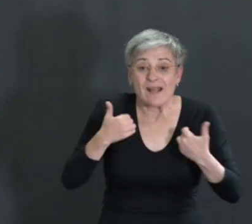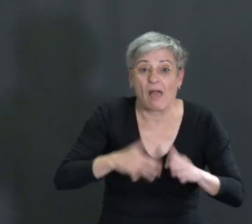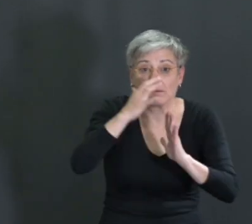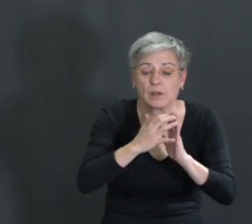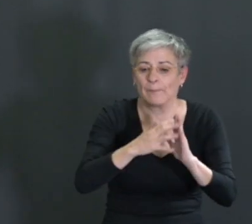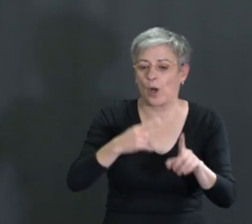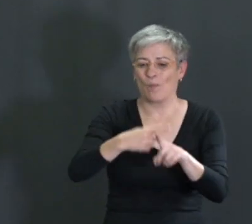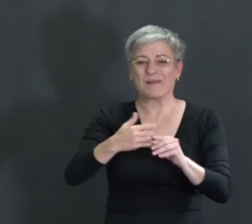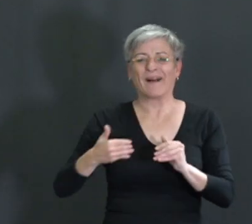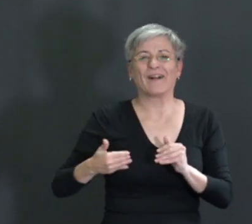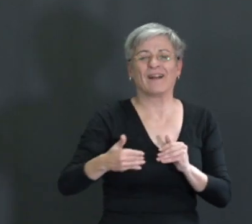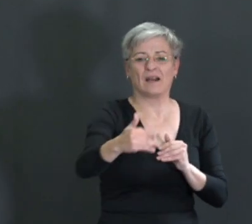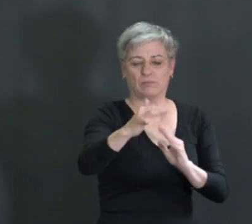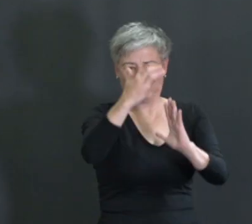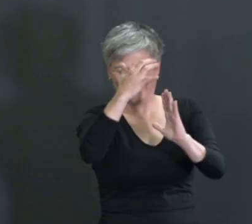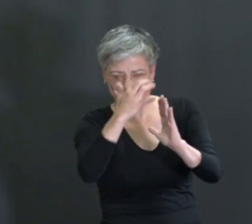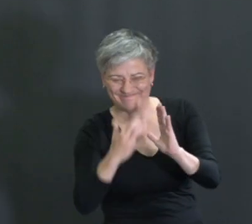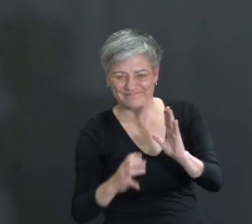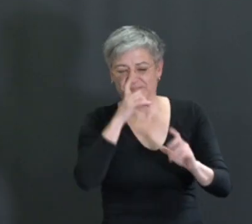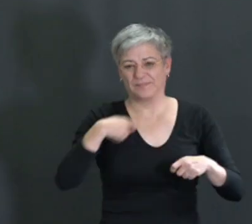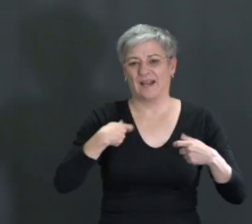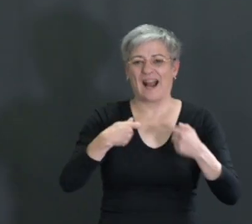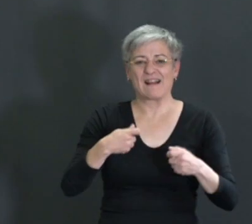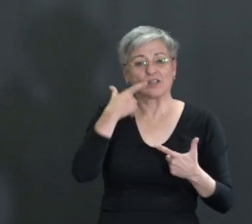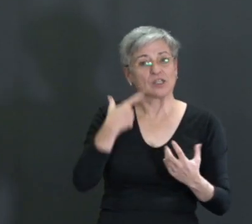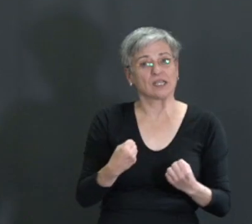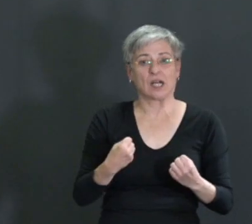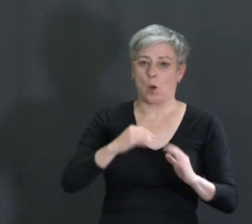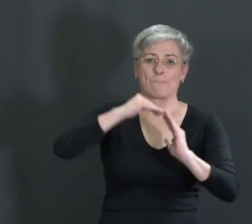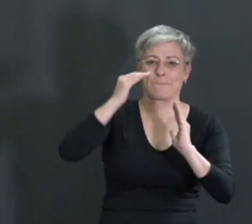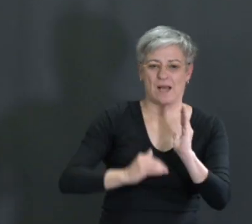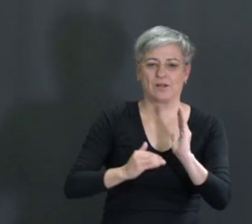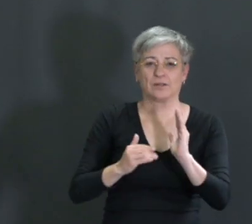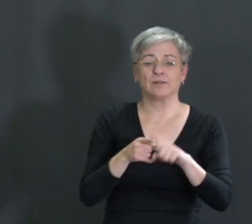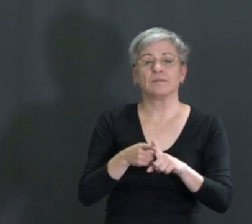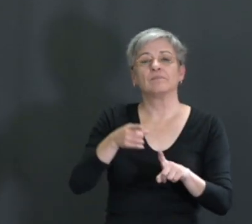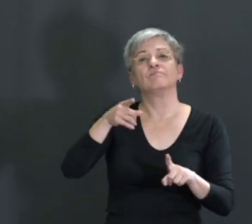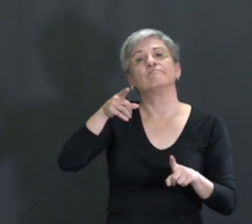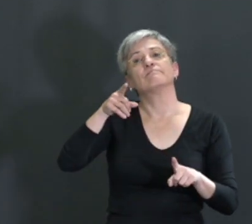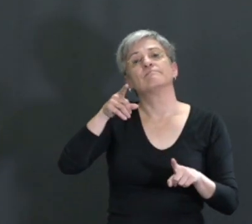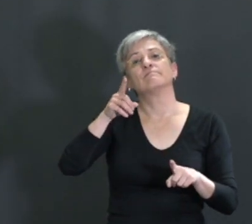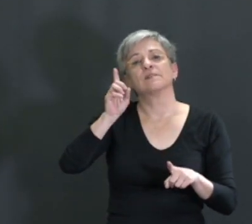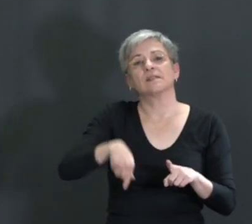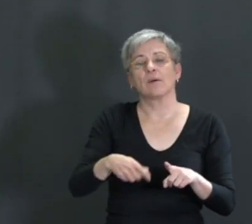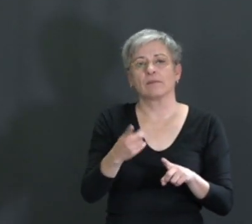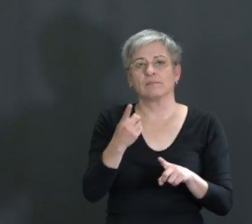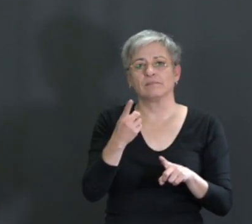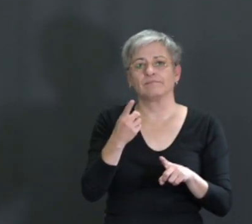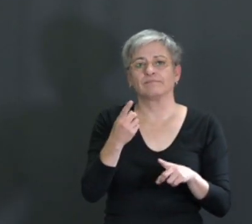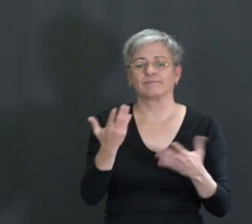medio y largo plazo va a bajar el coste sanitario seguro. La accesibilidad,